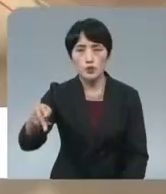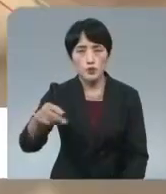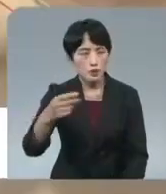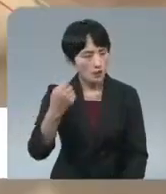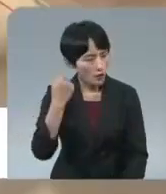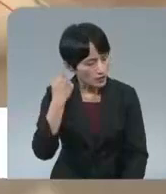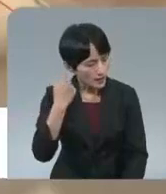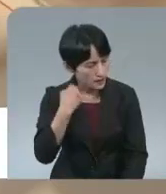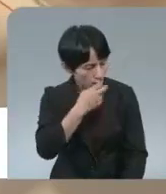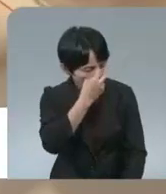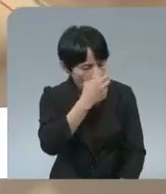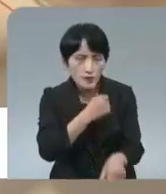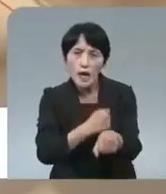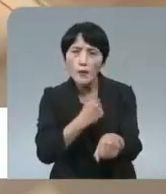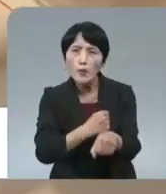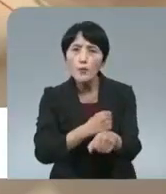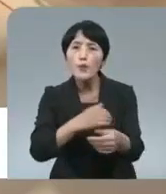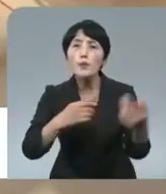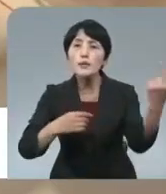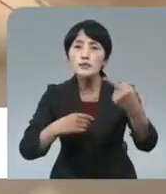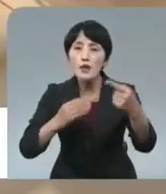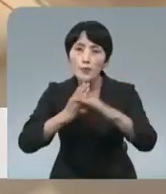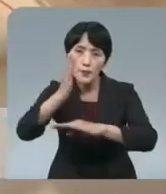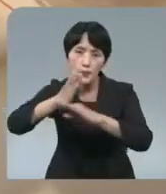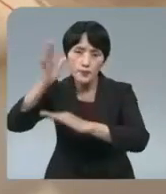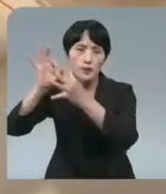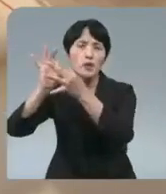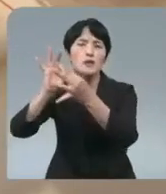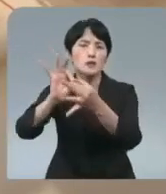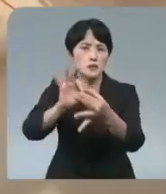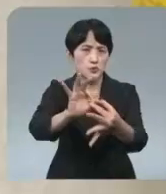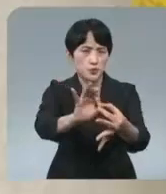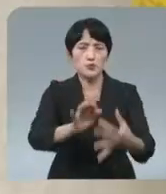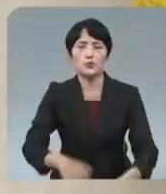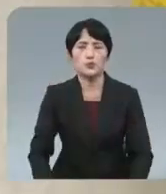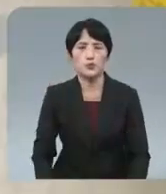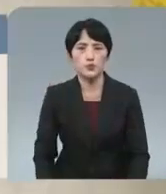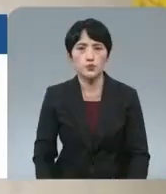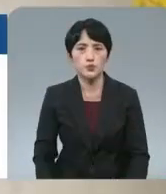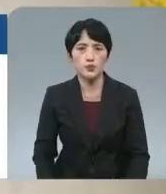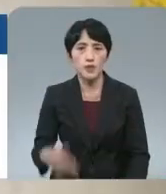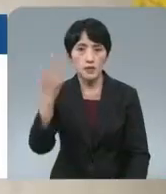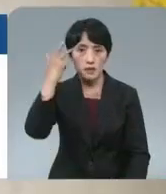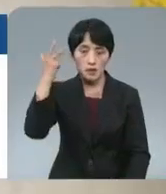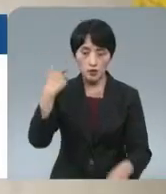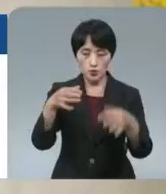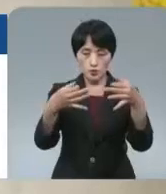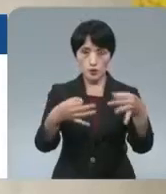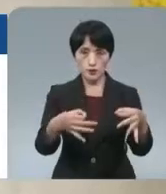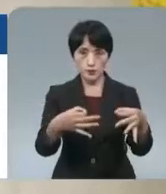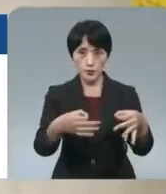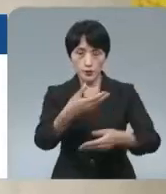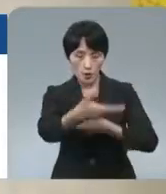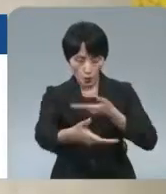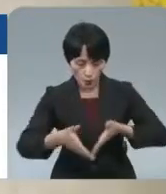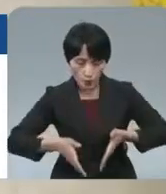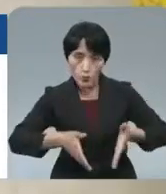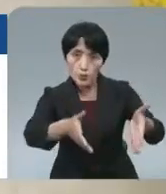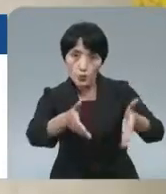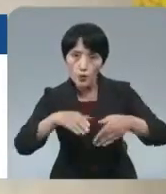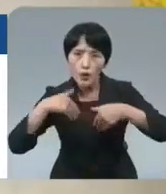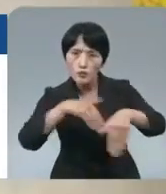tras sumar 1200 dos nuevos un volumen relativamente inferior a los días anteriores aunque continúa por encima de 1.000